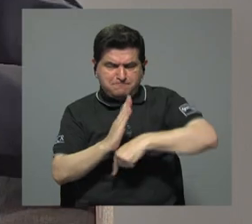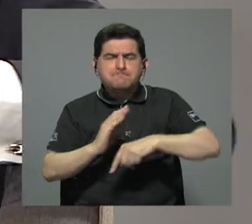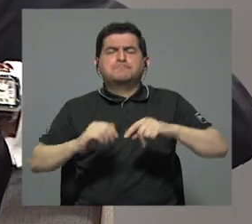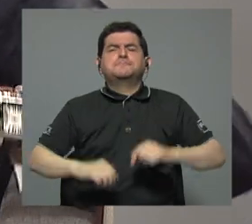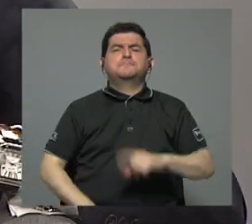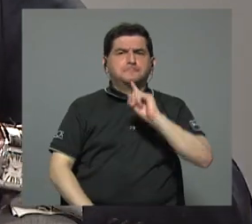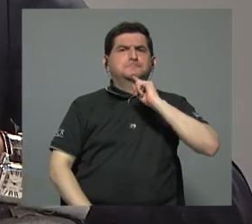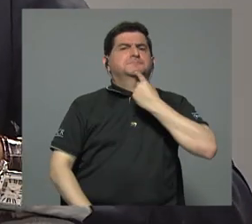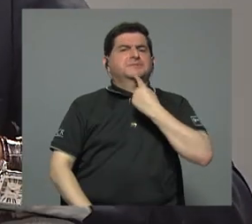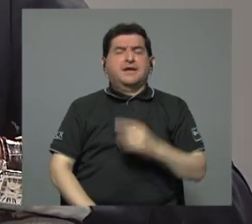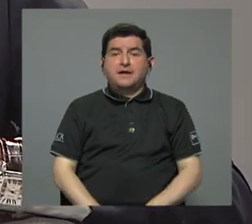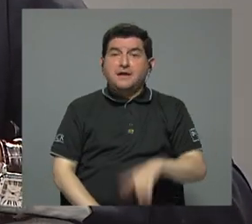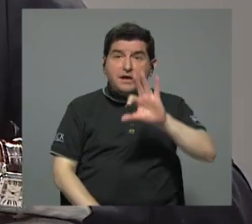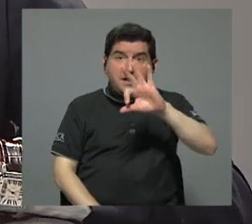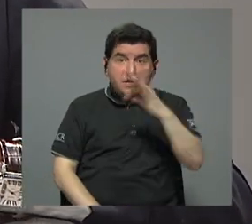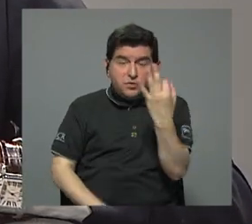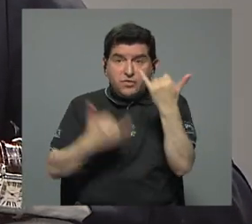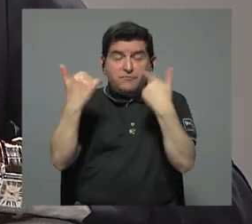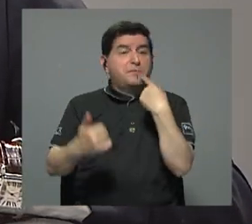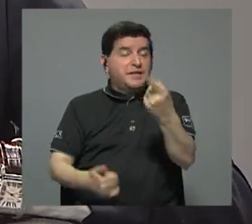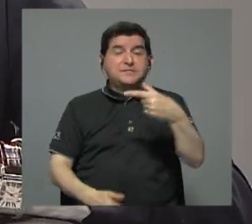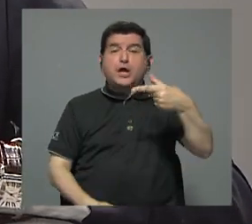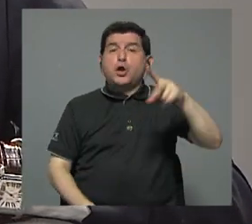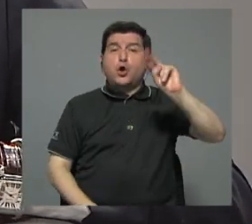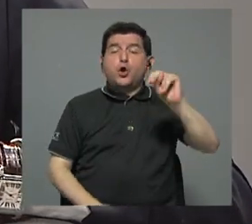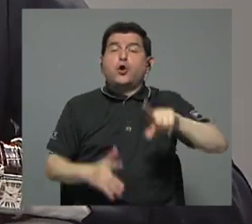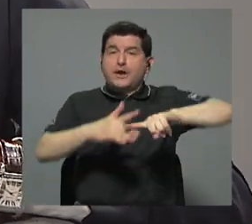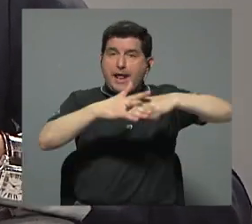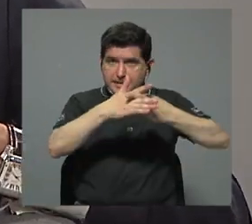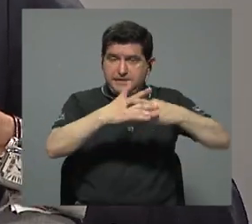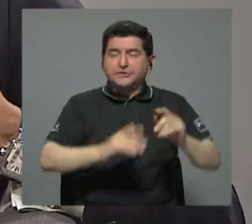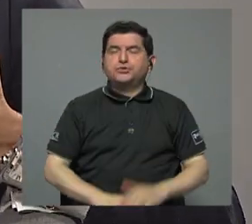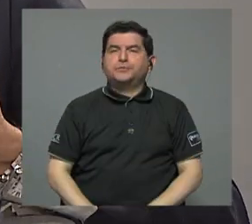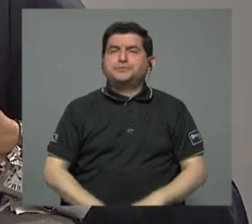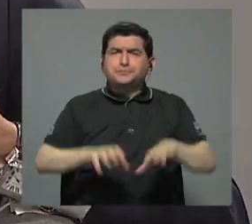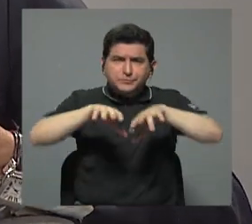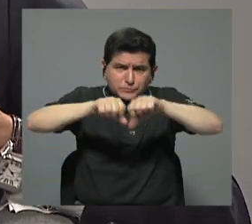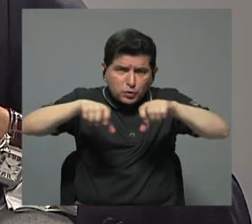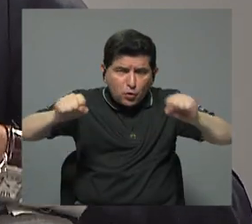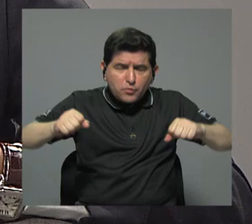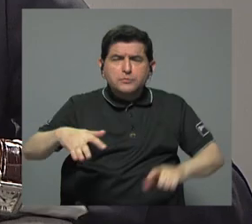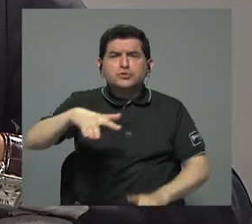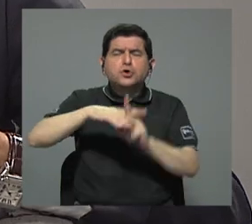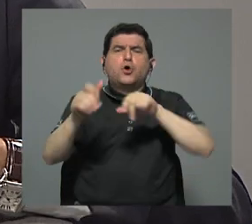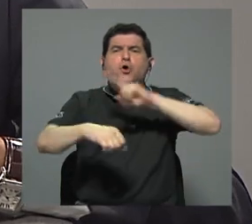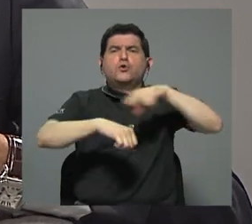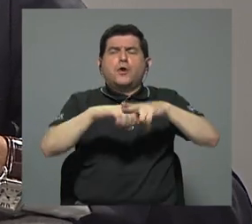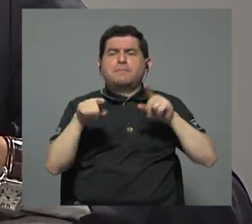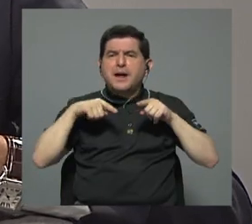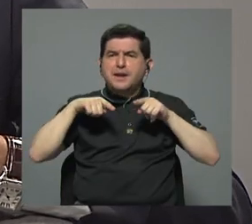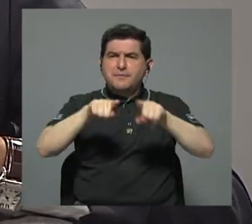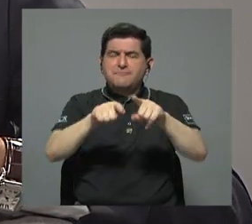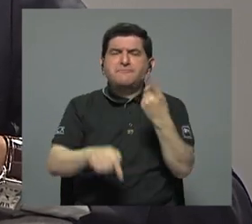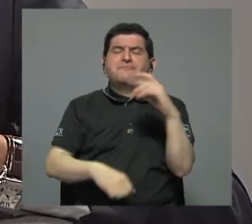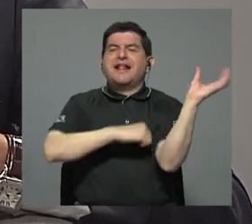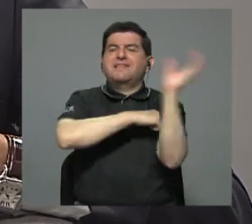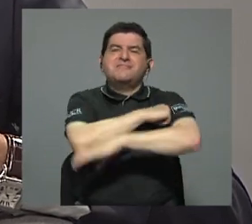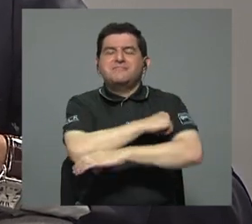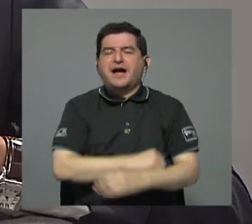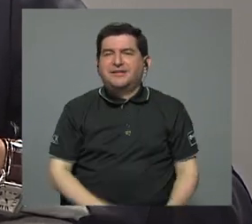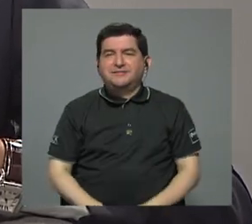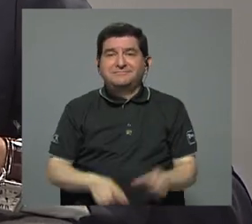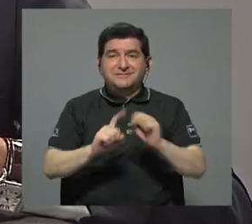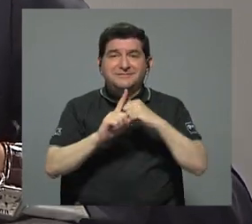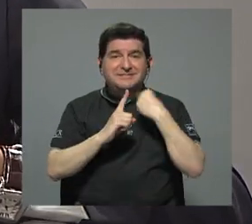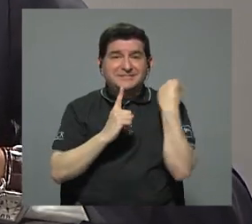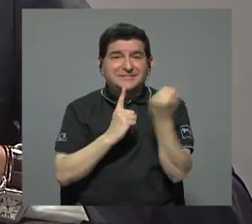que y de alguna manera lo sabiendo de gloria de su introducción la corrupción aparece normalmente aparejada de la falta de castigo es decir de la impunidad